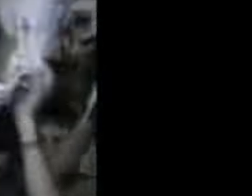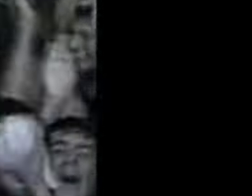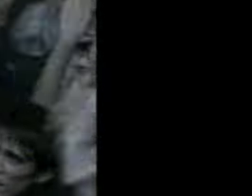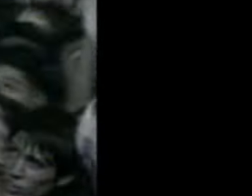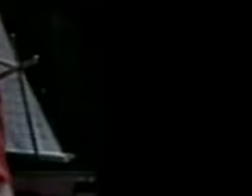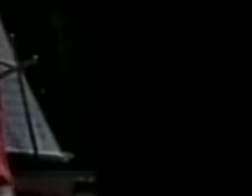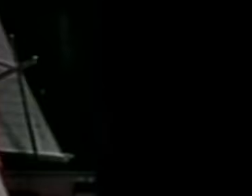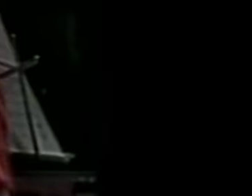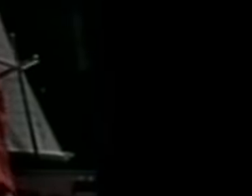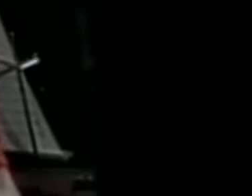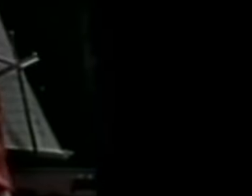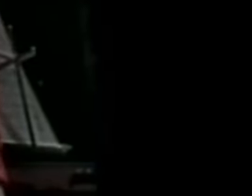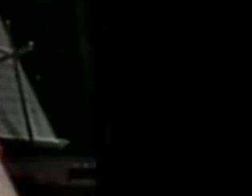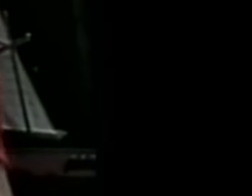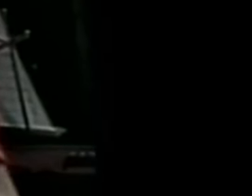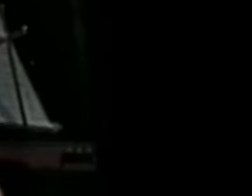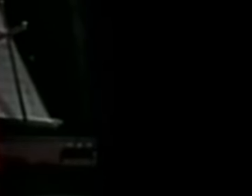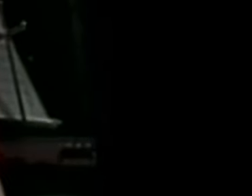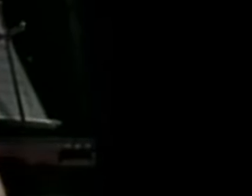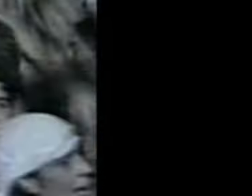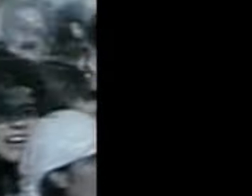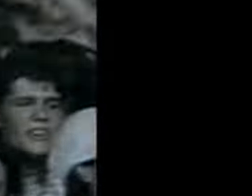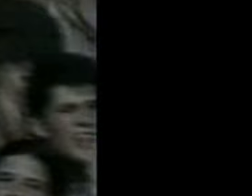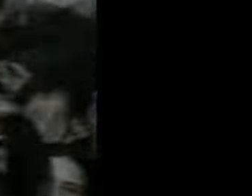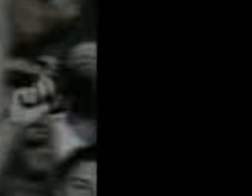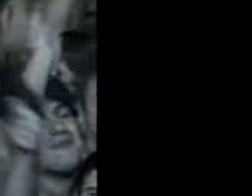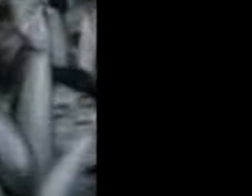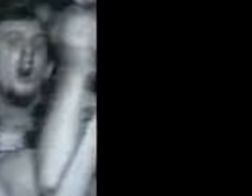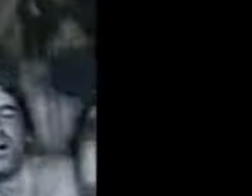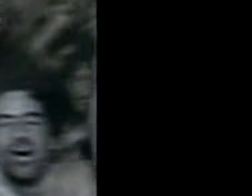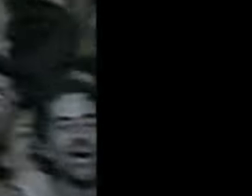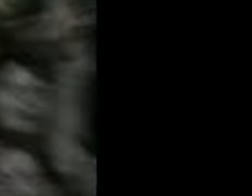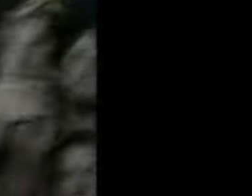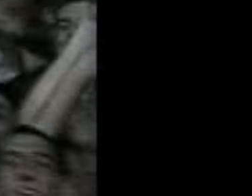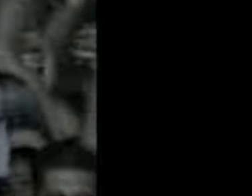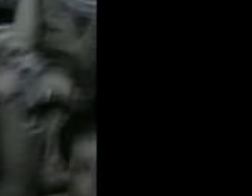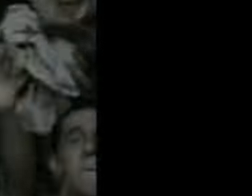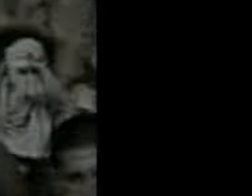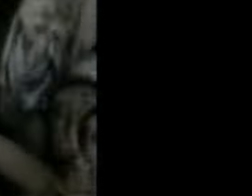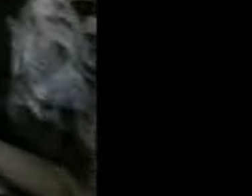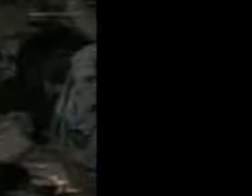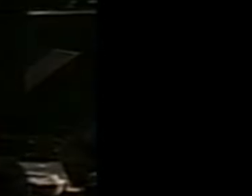Y a rodar, y a rodar, y a rodar, y a rodar mi amor.